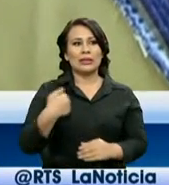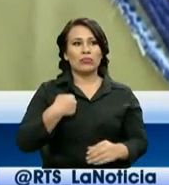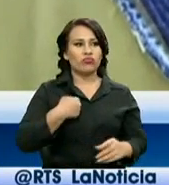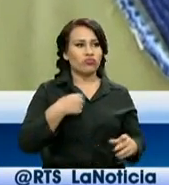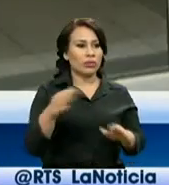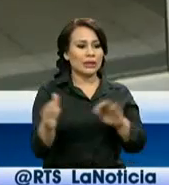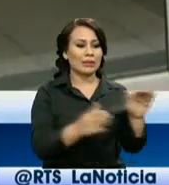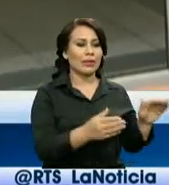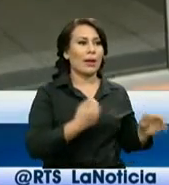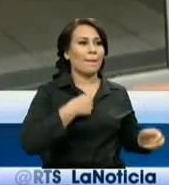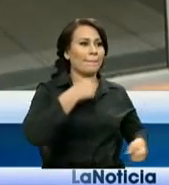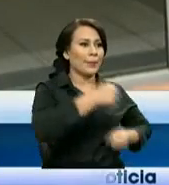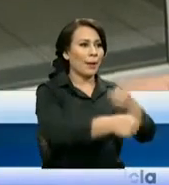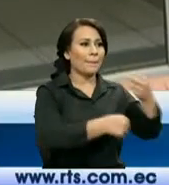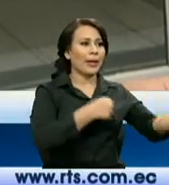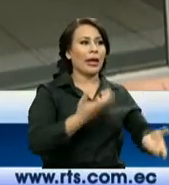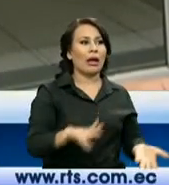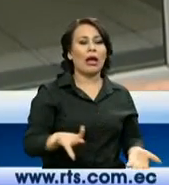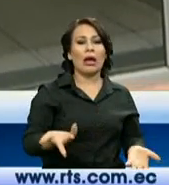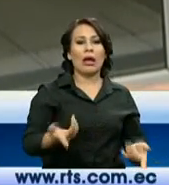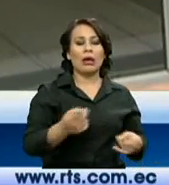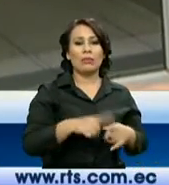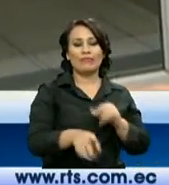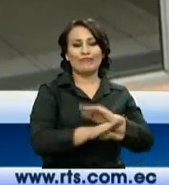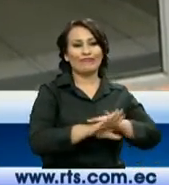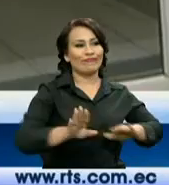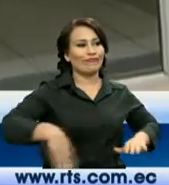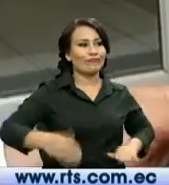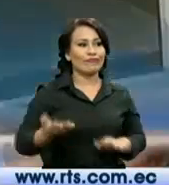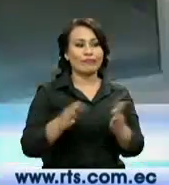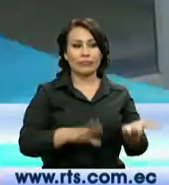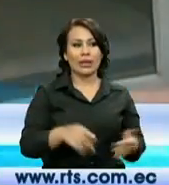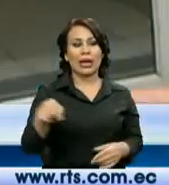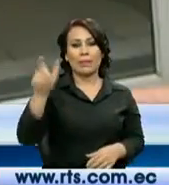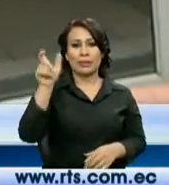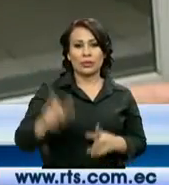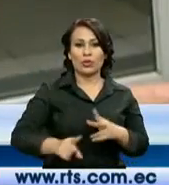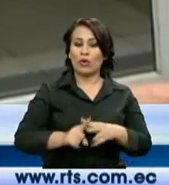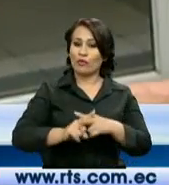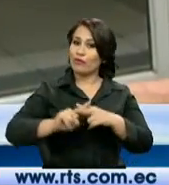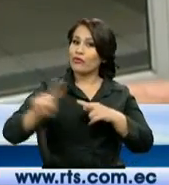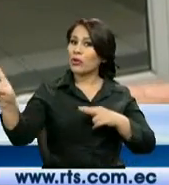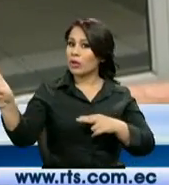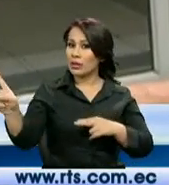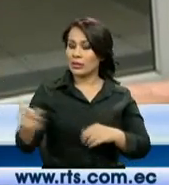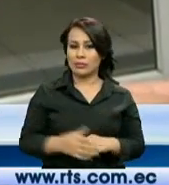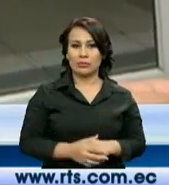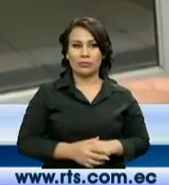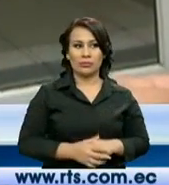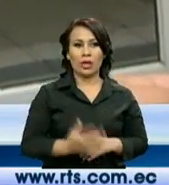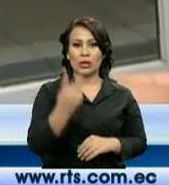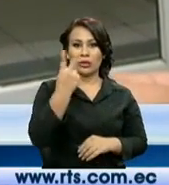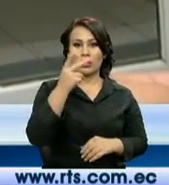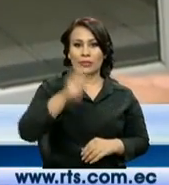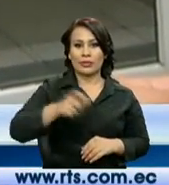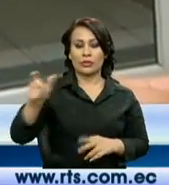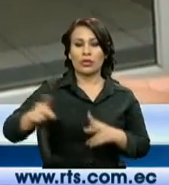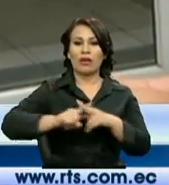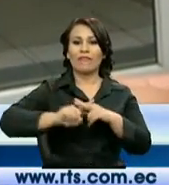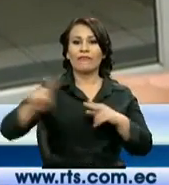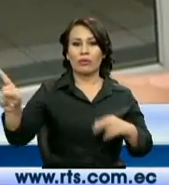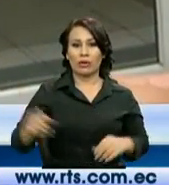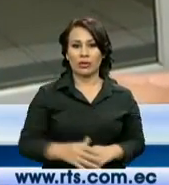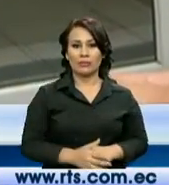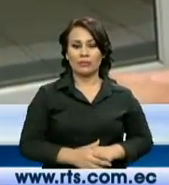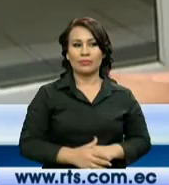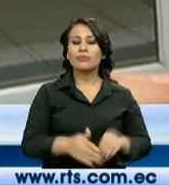manos. Cuando fue trasladado para hacer el parte, ellos se fugaron, se dieron a la fuga, eran dos, se dieron a la fuga y